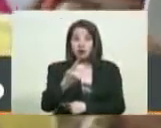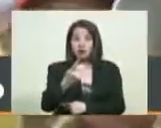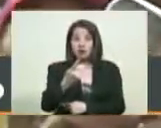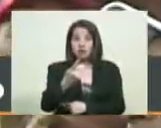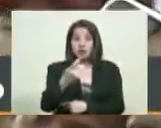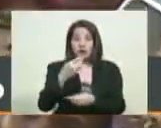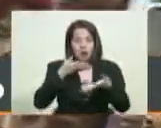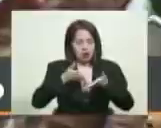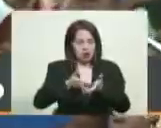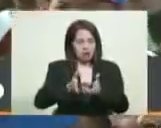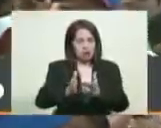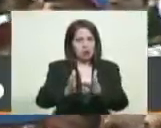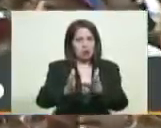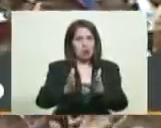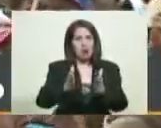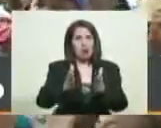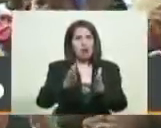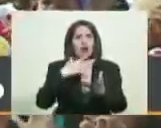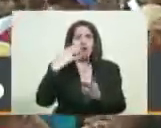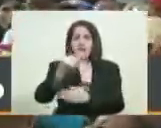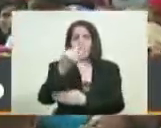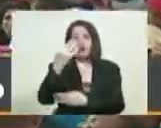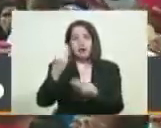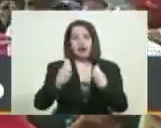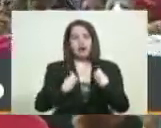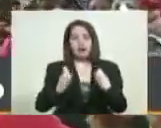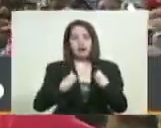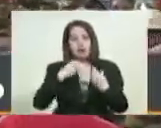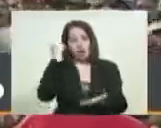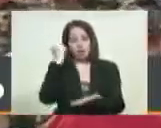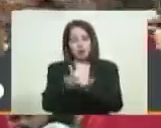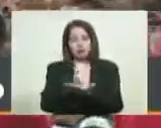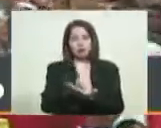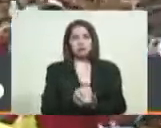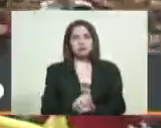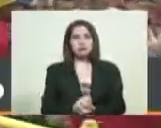el camino, la verdad y la vida. Amén.